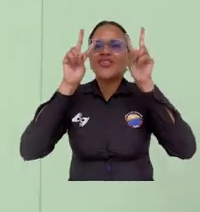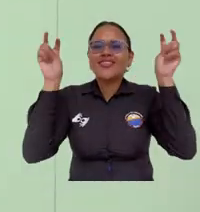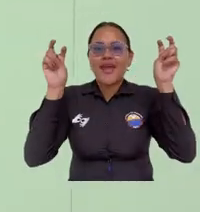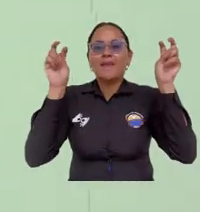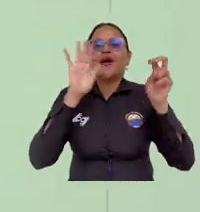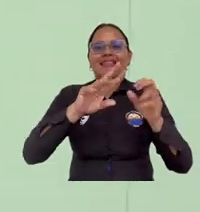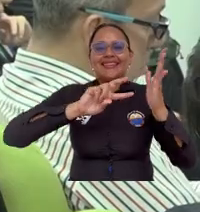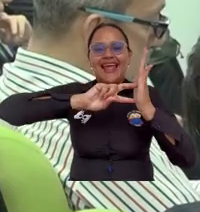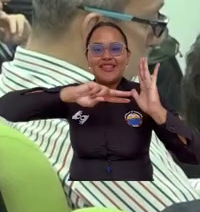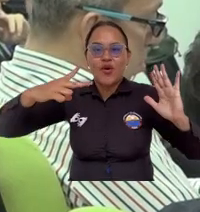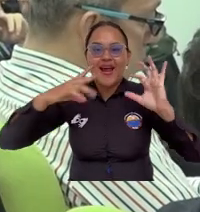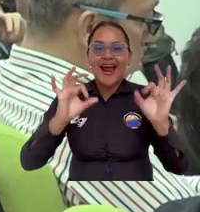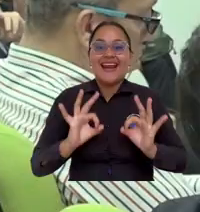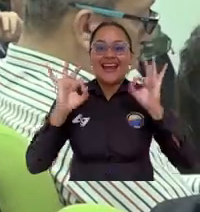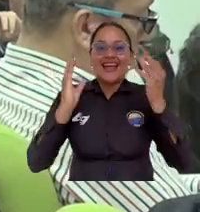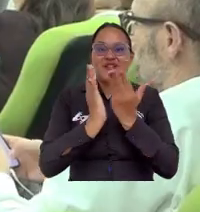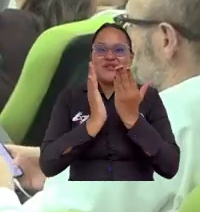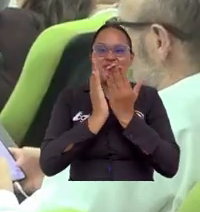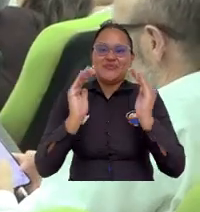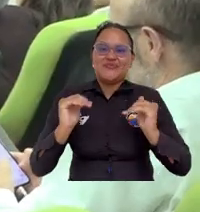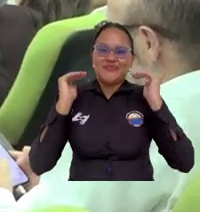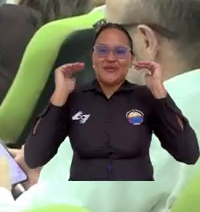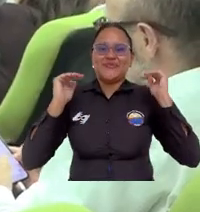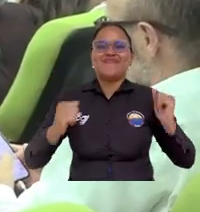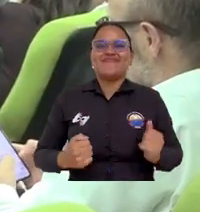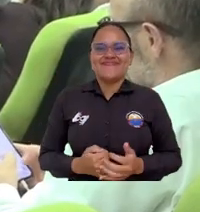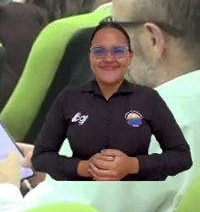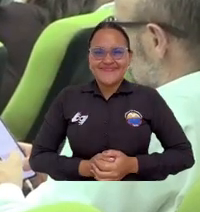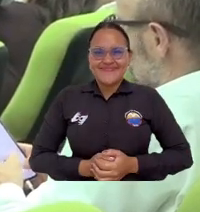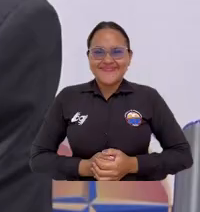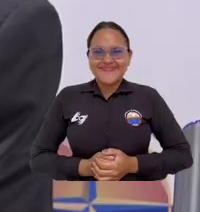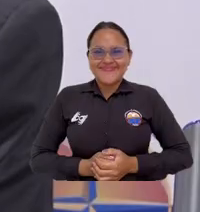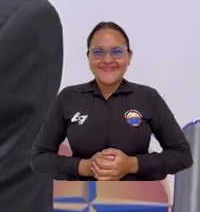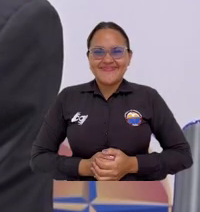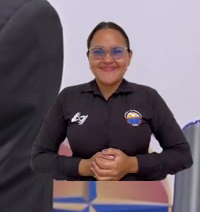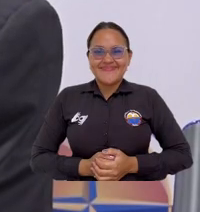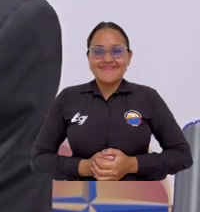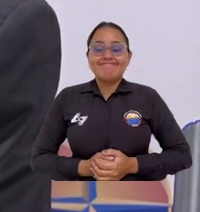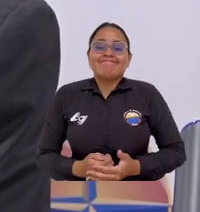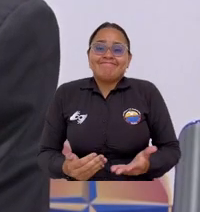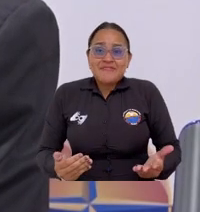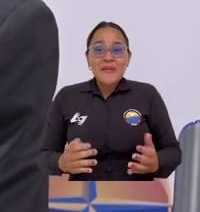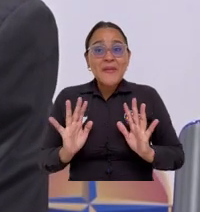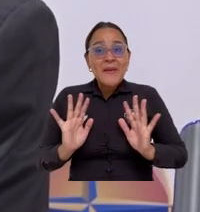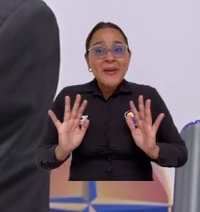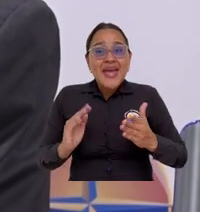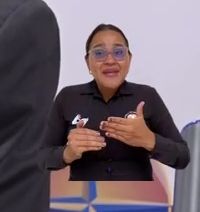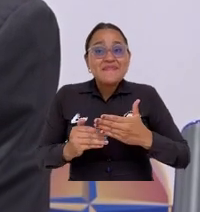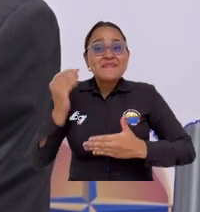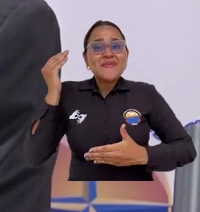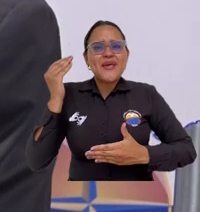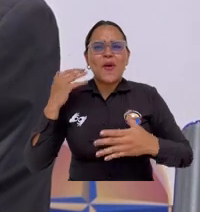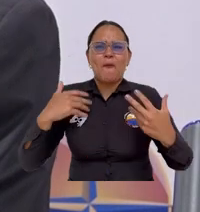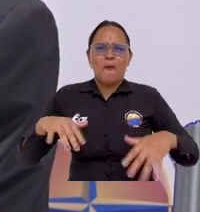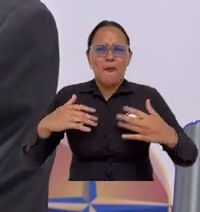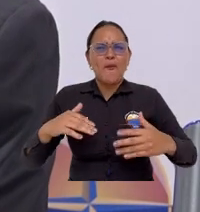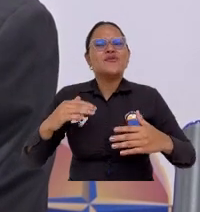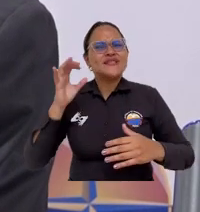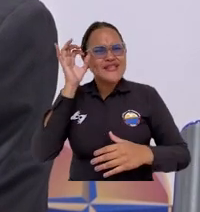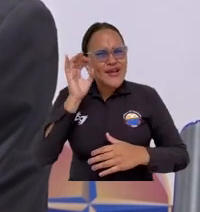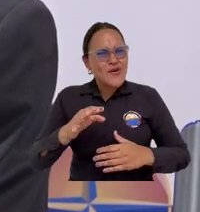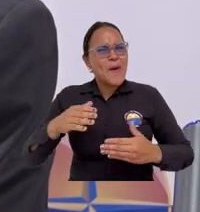la temática abordada fue tecnología y acreditación de la educación superior. Es solo el